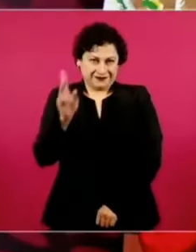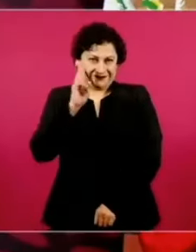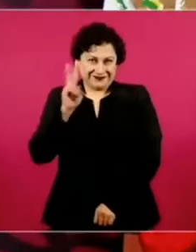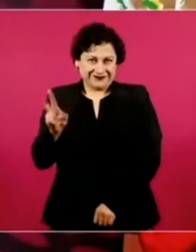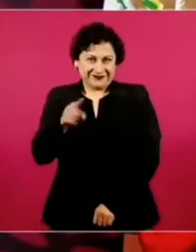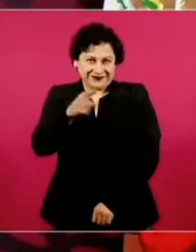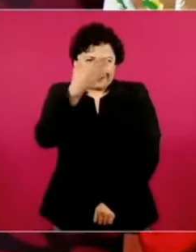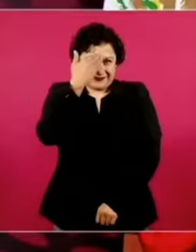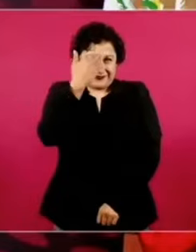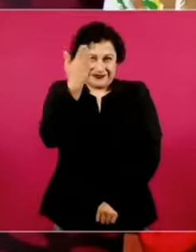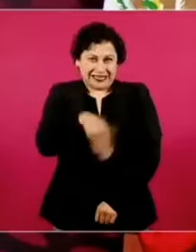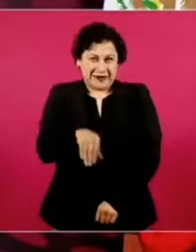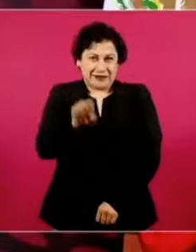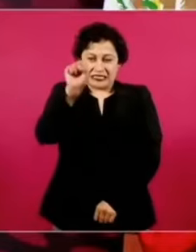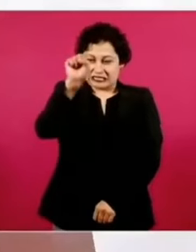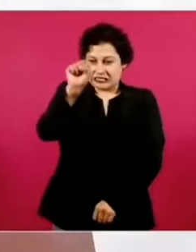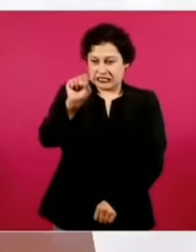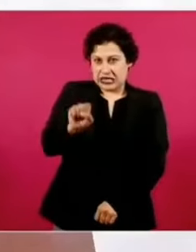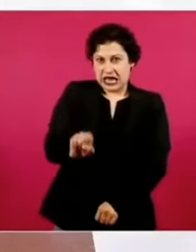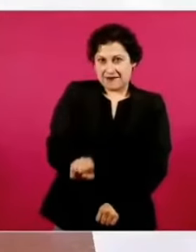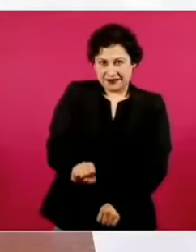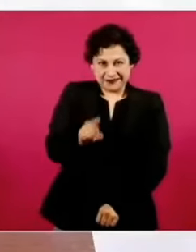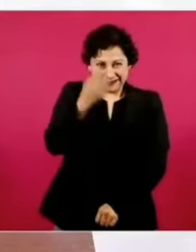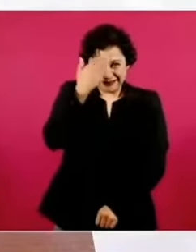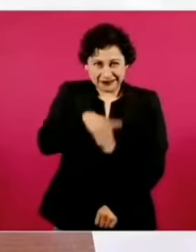Porque dan la orden, libérenlo